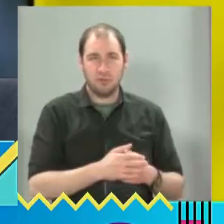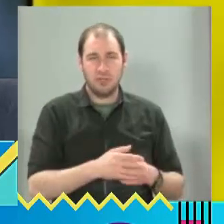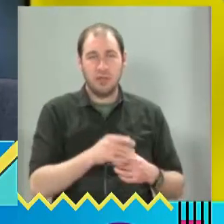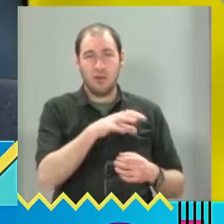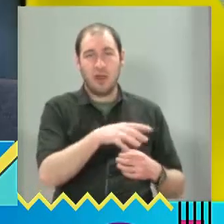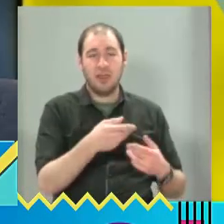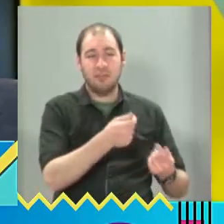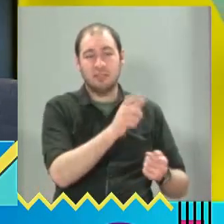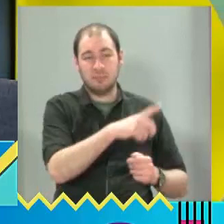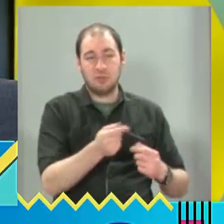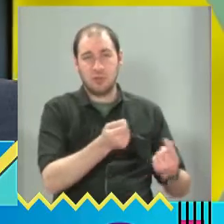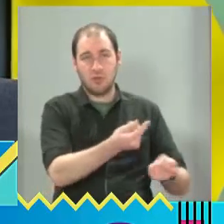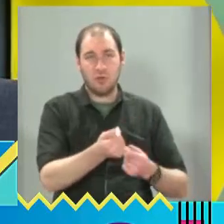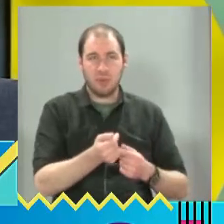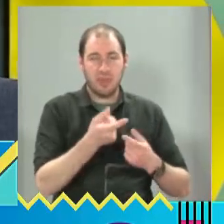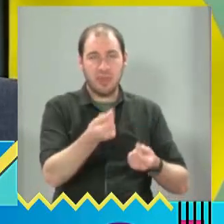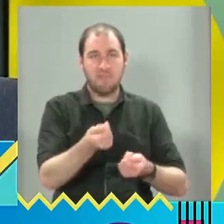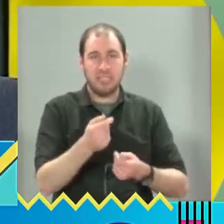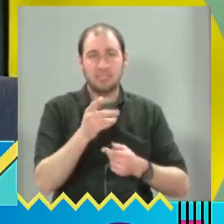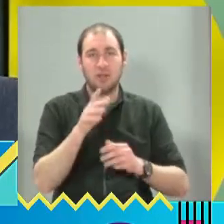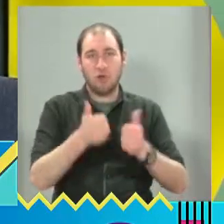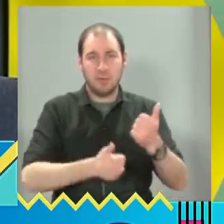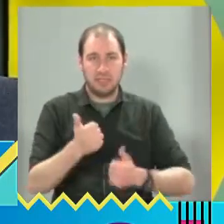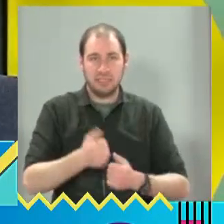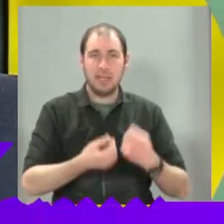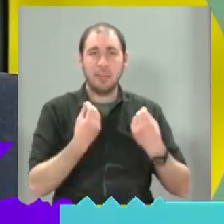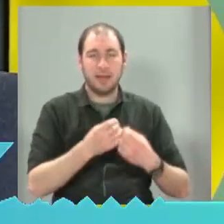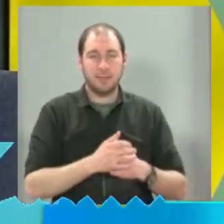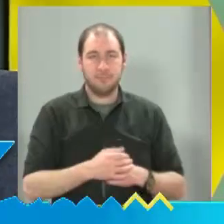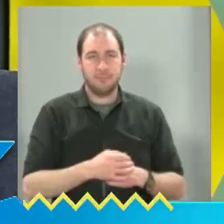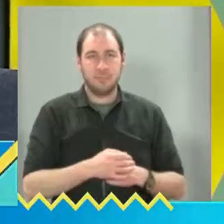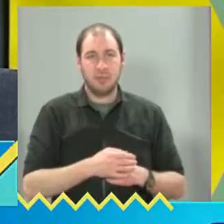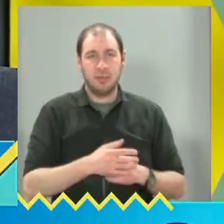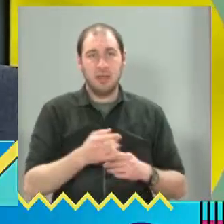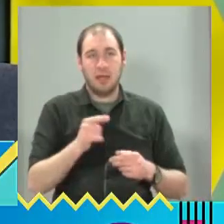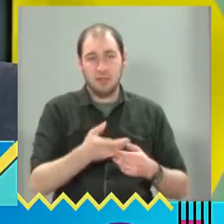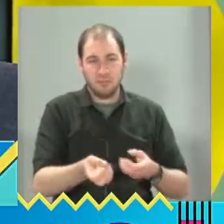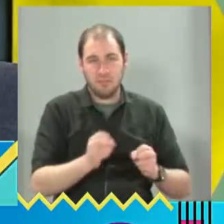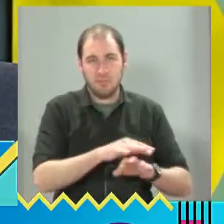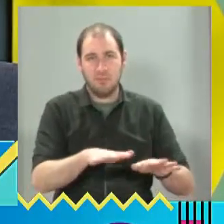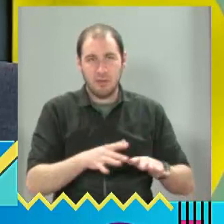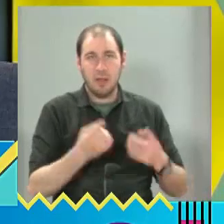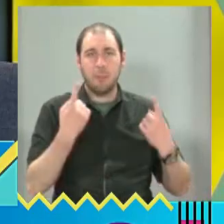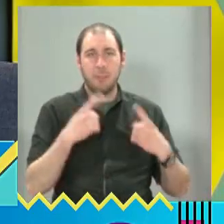áreas de defensa del consumidor, defensa de la competencia, para empezar a contrarrestar eso. Igual yo